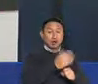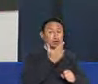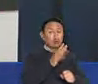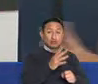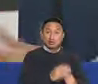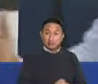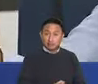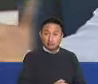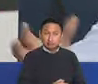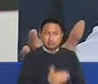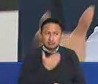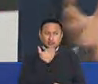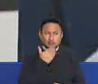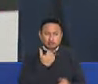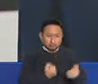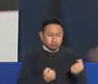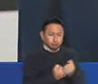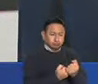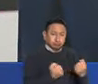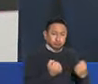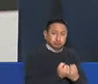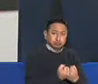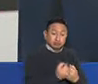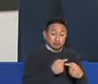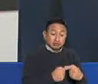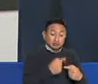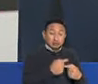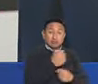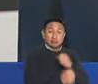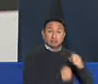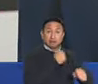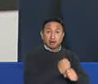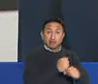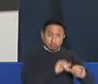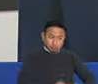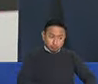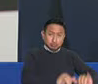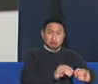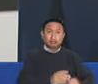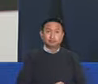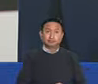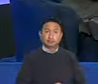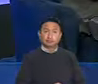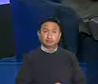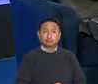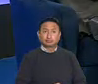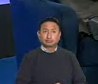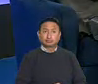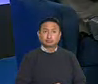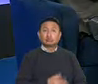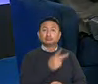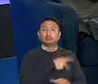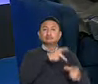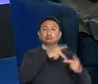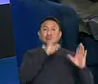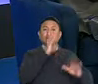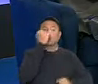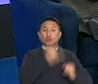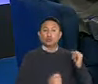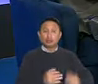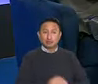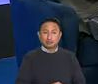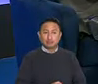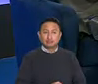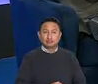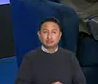trabajo. ¿Cómo sumar? Y estos años que también le quedan, avanzar en esa lógica. Perfecta. Parte final. Vamos